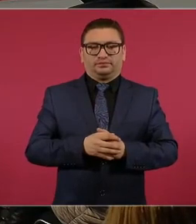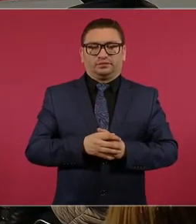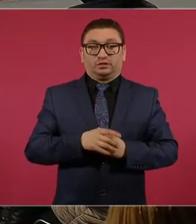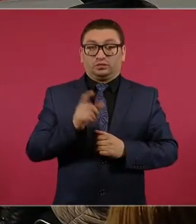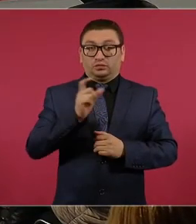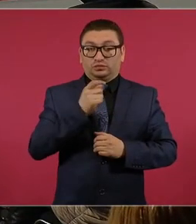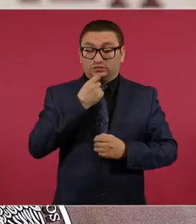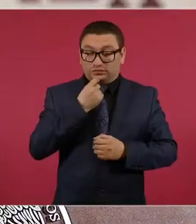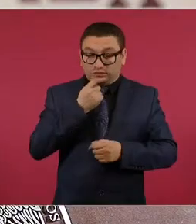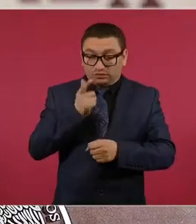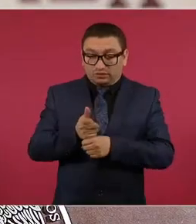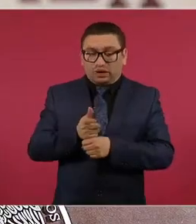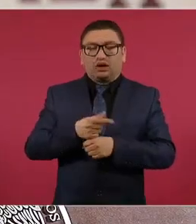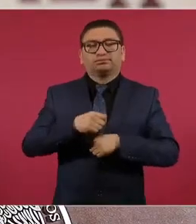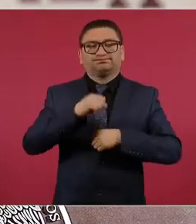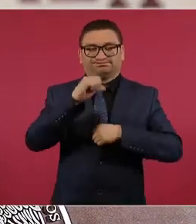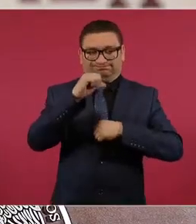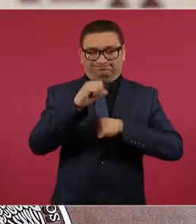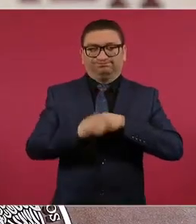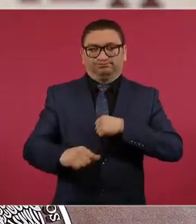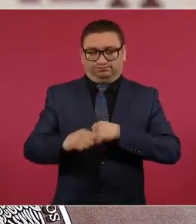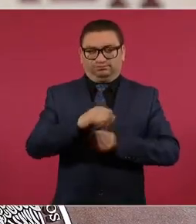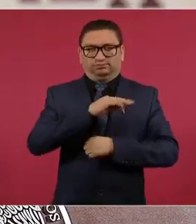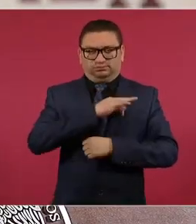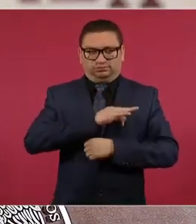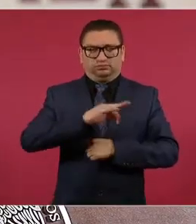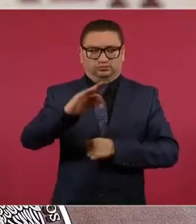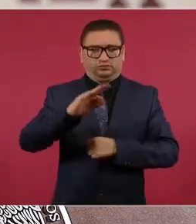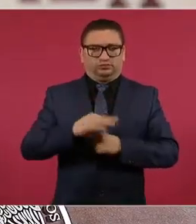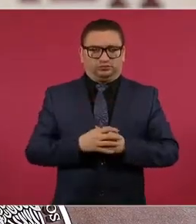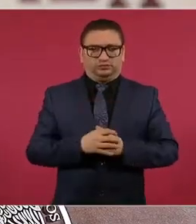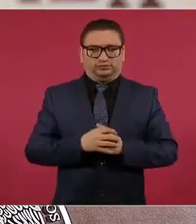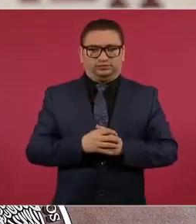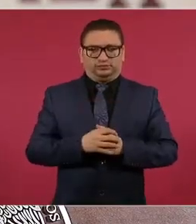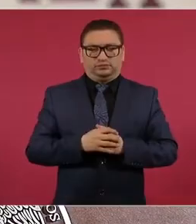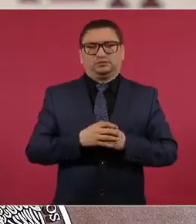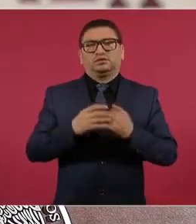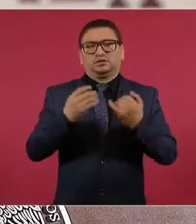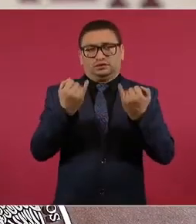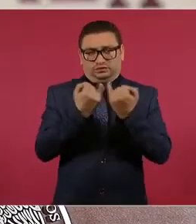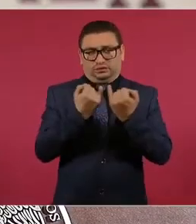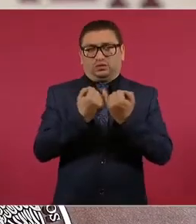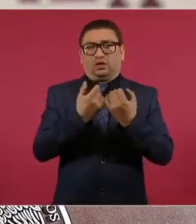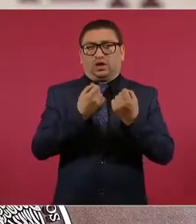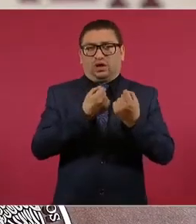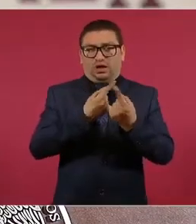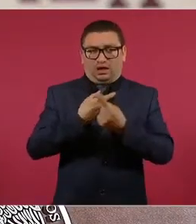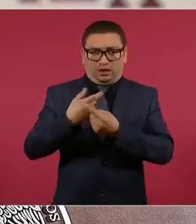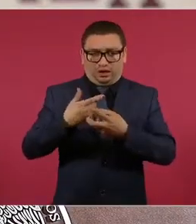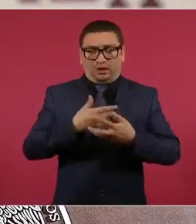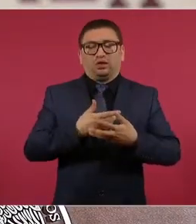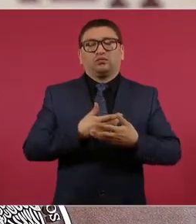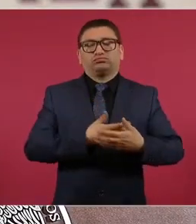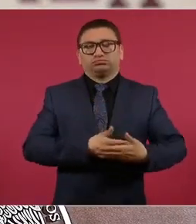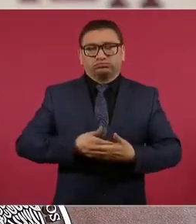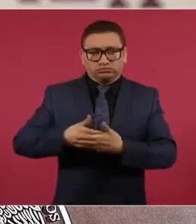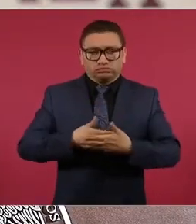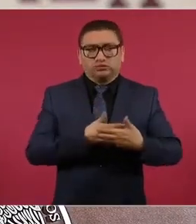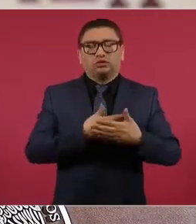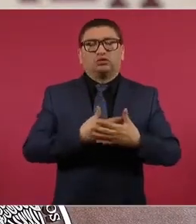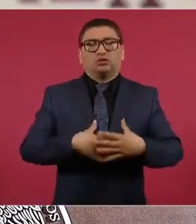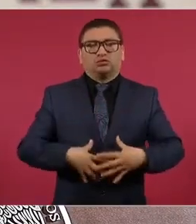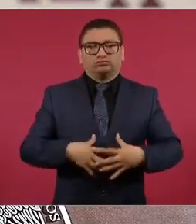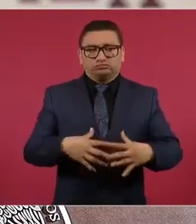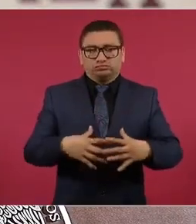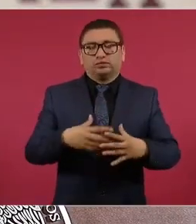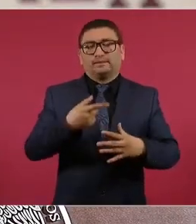pequeña edad hacer cirugías eh De hecho hasta fetal m se pueden hacer algunas Pero esto es nada más